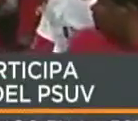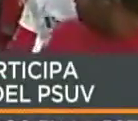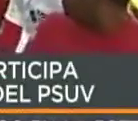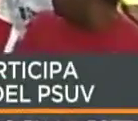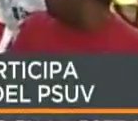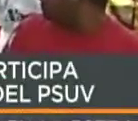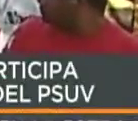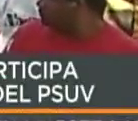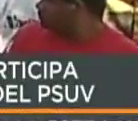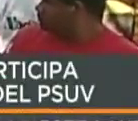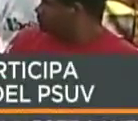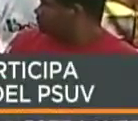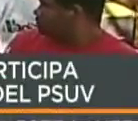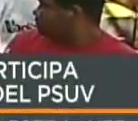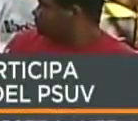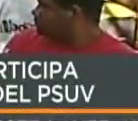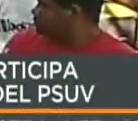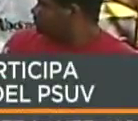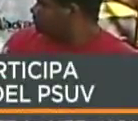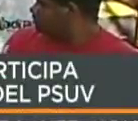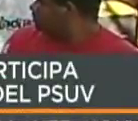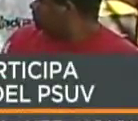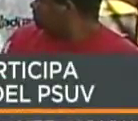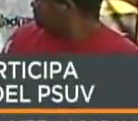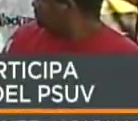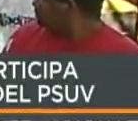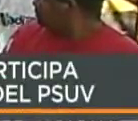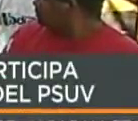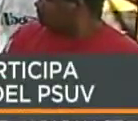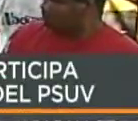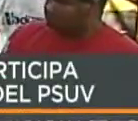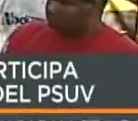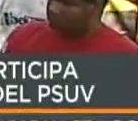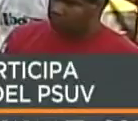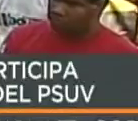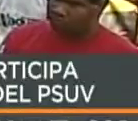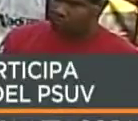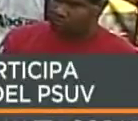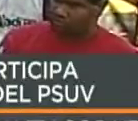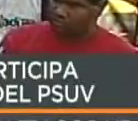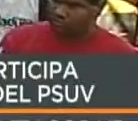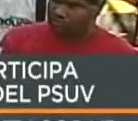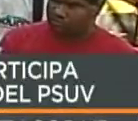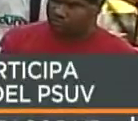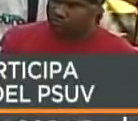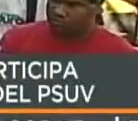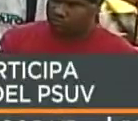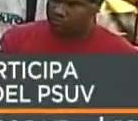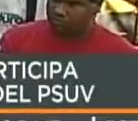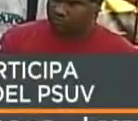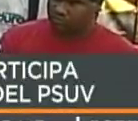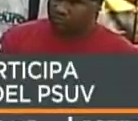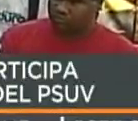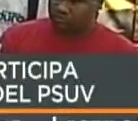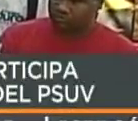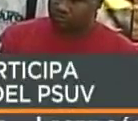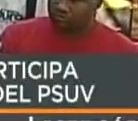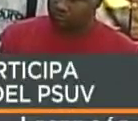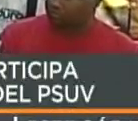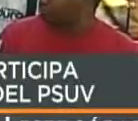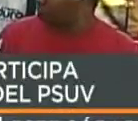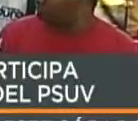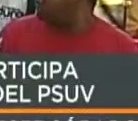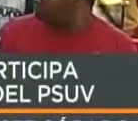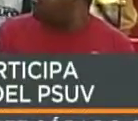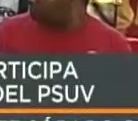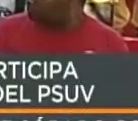integración regional, a ese mundo multipolar, así como también esa nueva geopolítica que impulsaba el comandante supremo y eterno